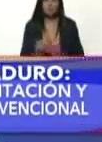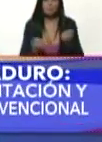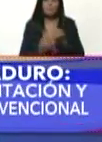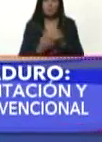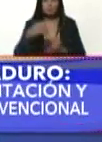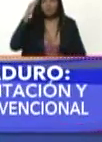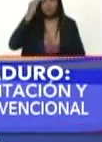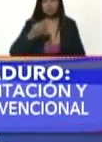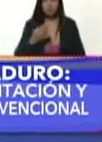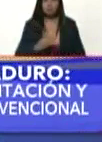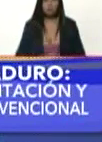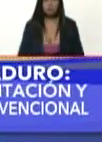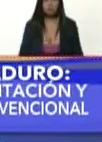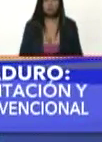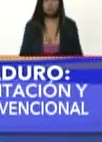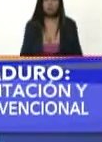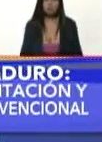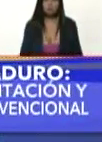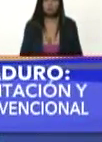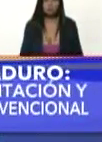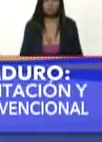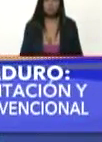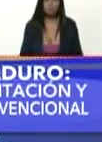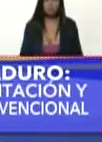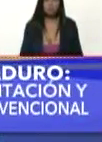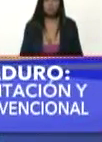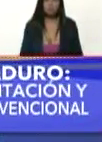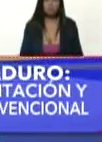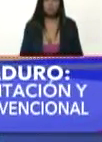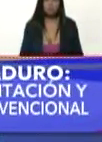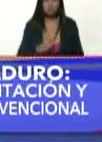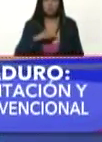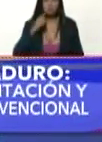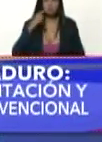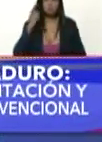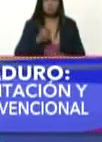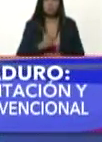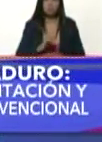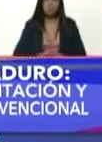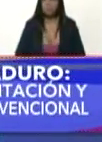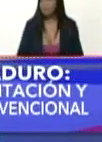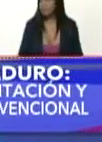cada destacamento. Y para eso debemos tener actualizado